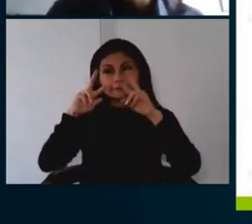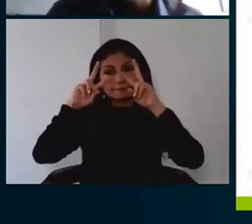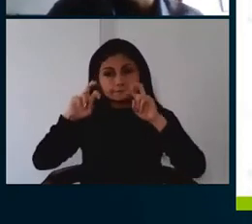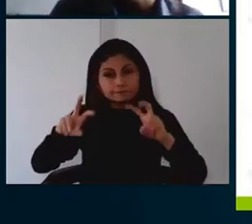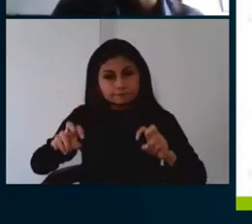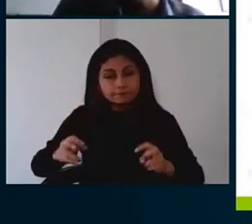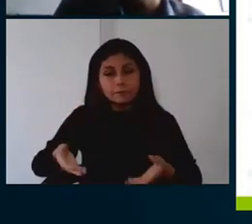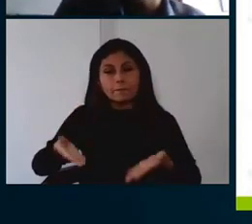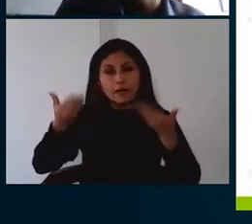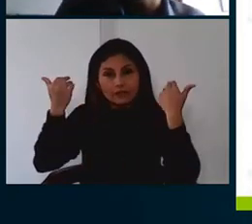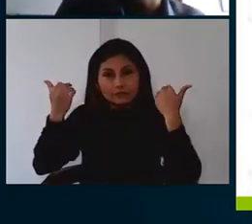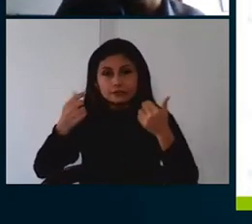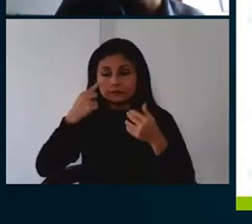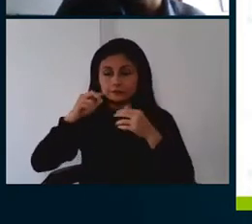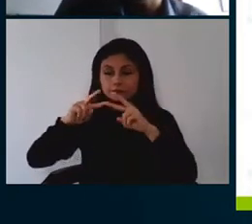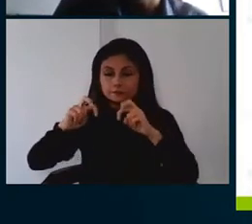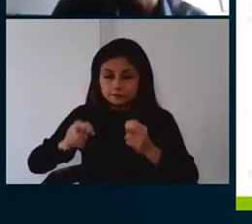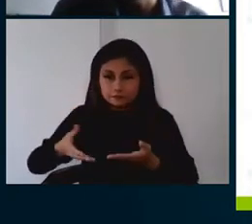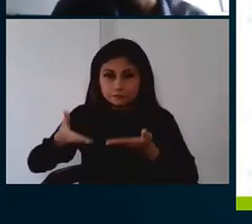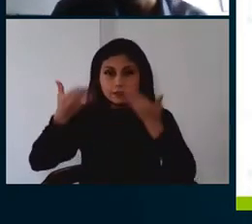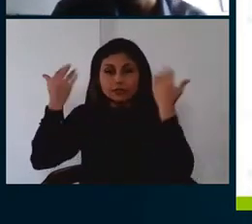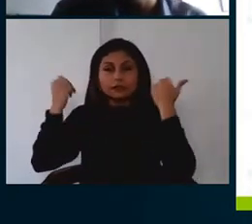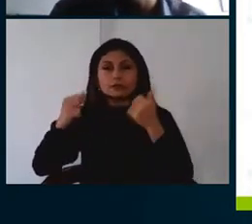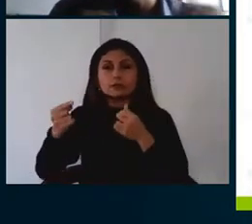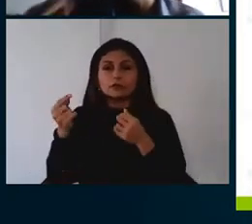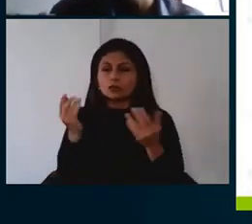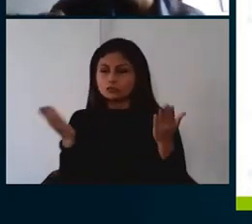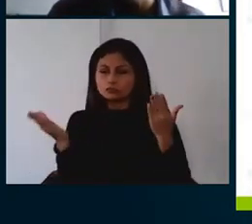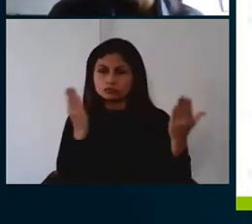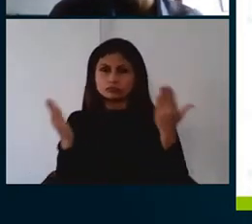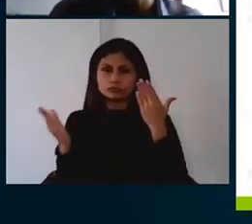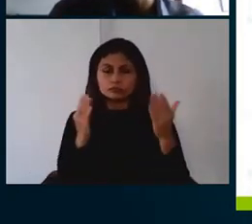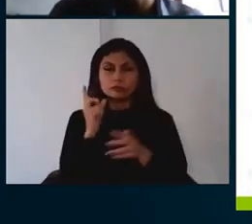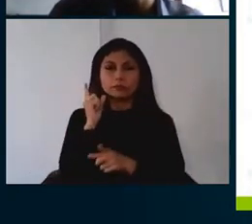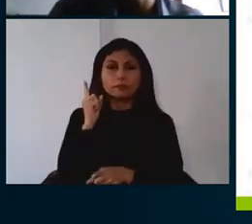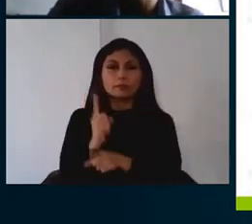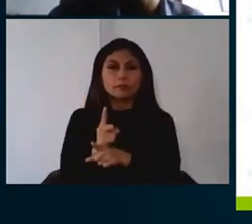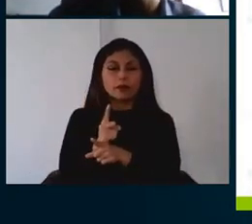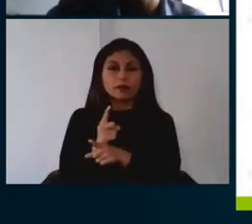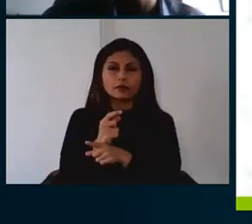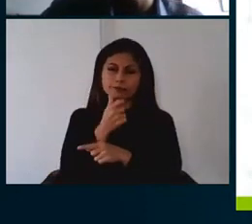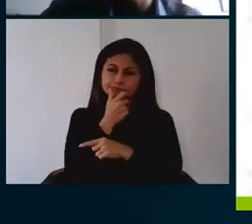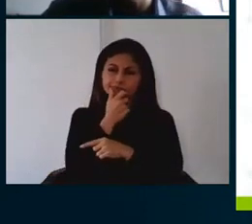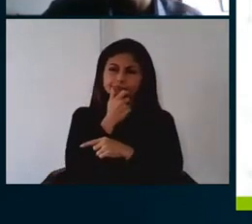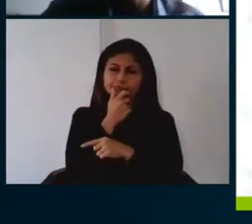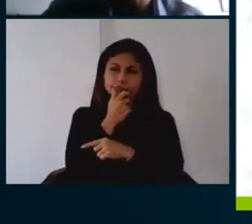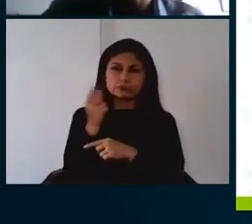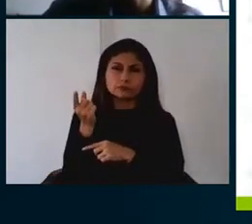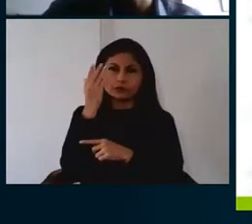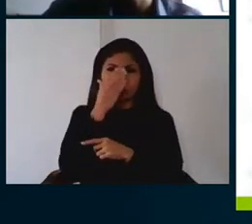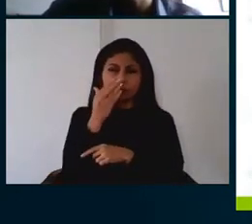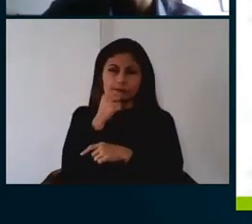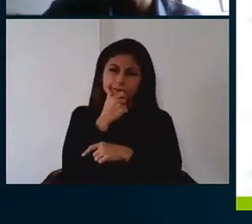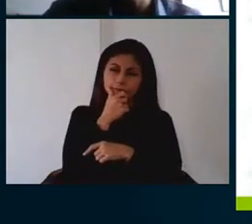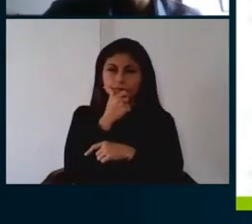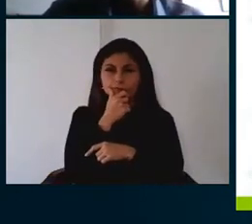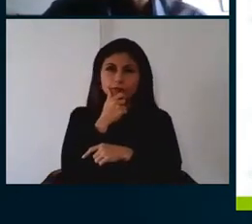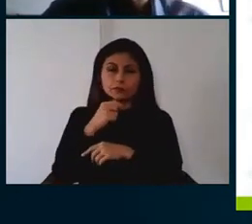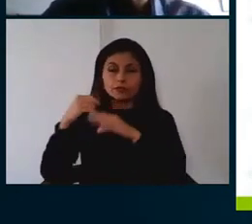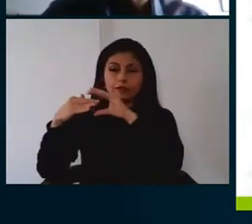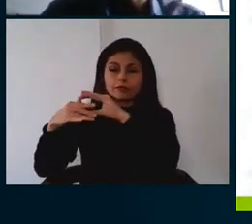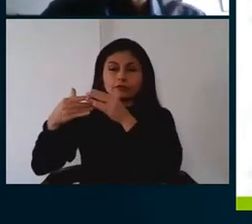detalle cómo es el comportamiento de los patrones de flujo del agua, se confirma esta sospecha. Se confirma, por ejemplo, que los canales 2 y